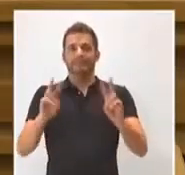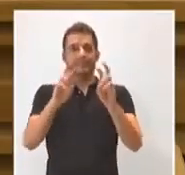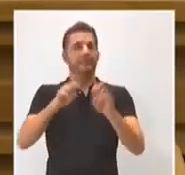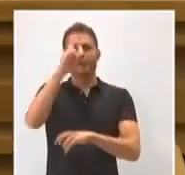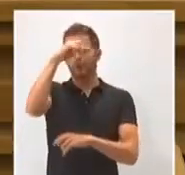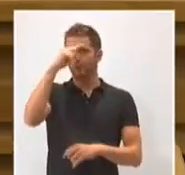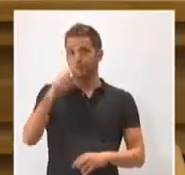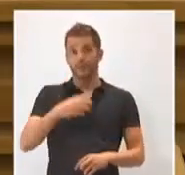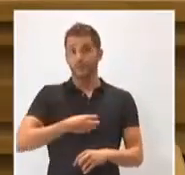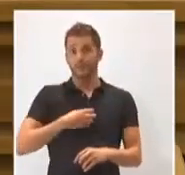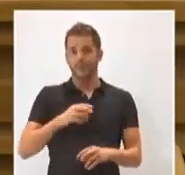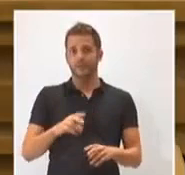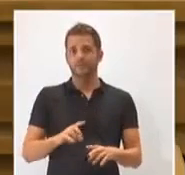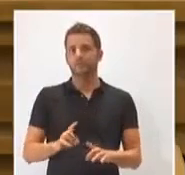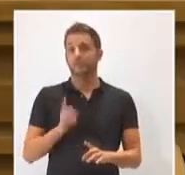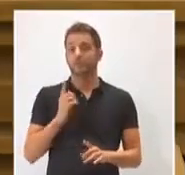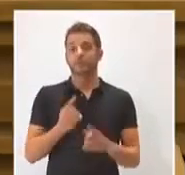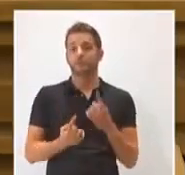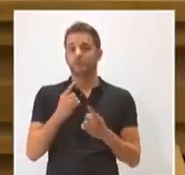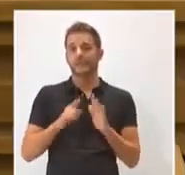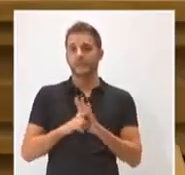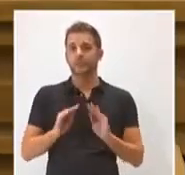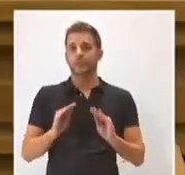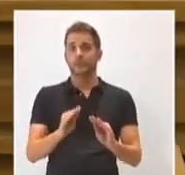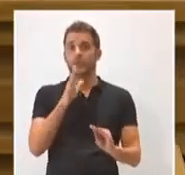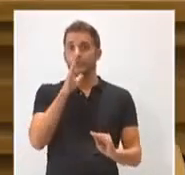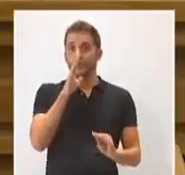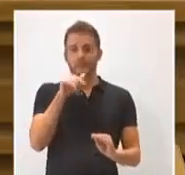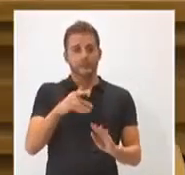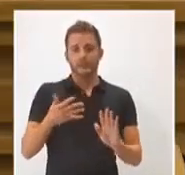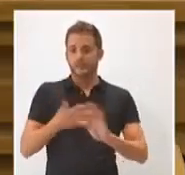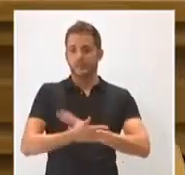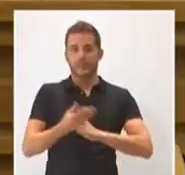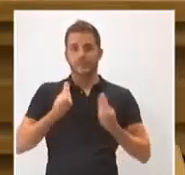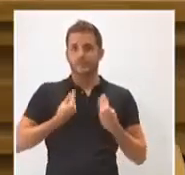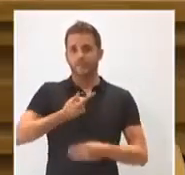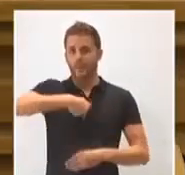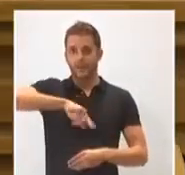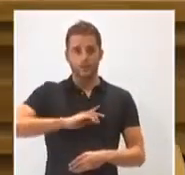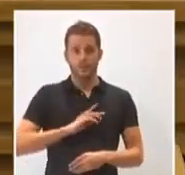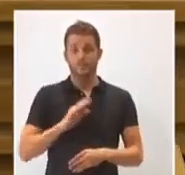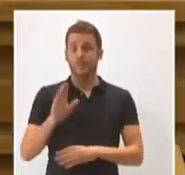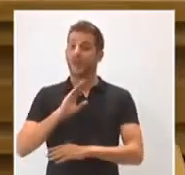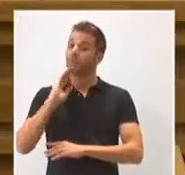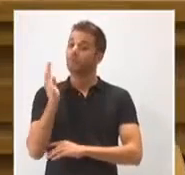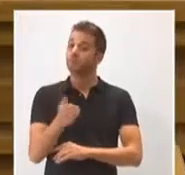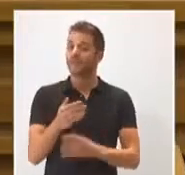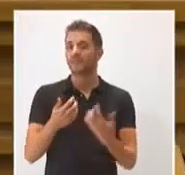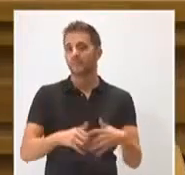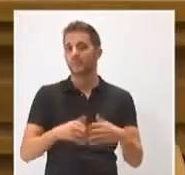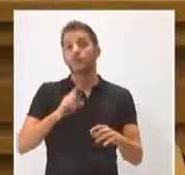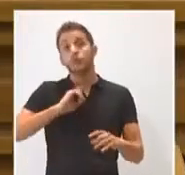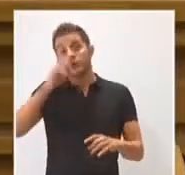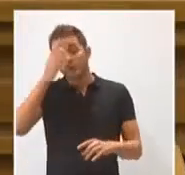salvo los efectos de estricta gestión porque porque forma parte de nuestra vida se ha perjudicado y mucho la producción no sé si la creatividad